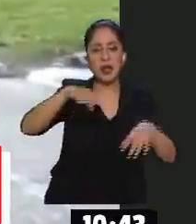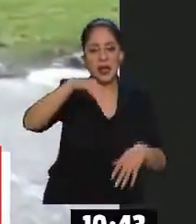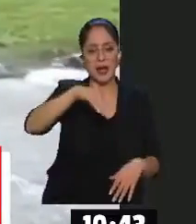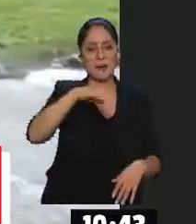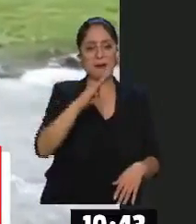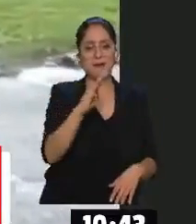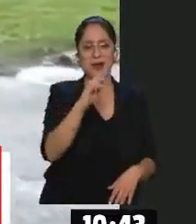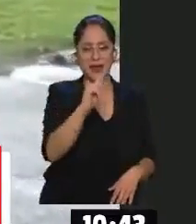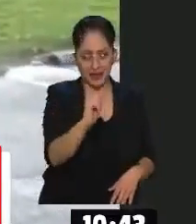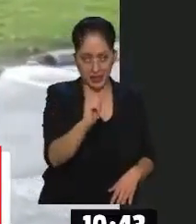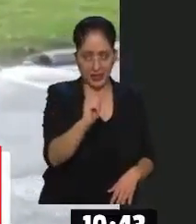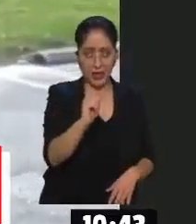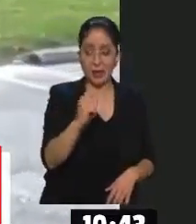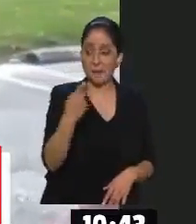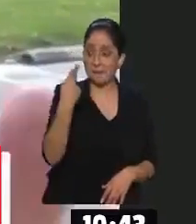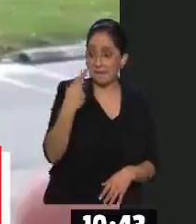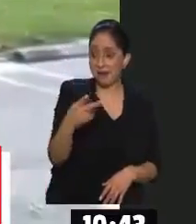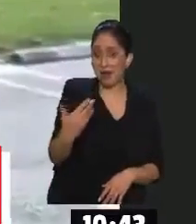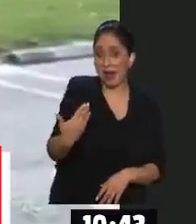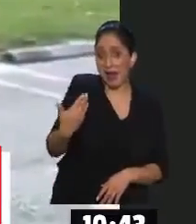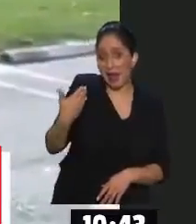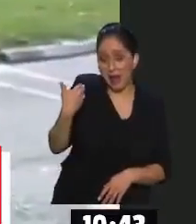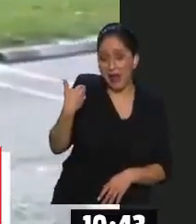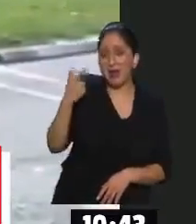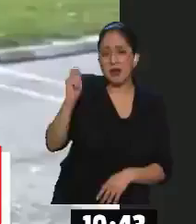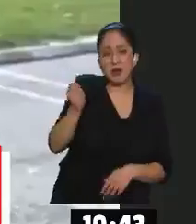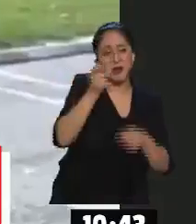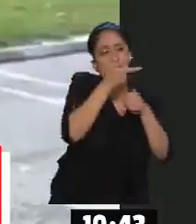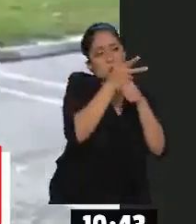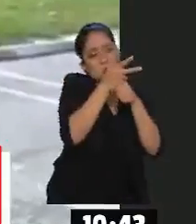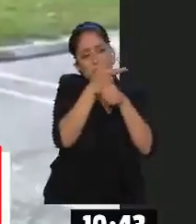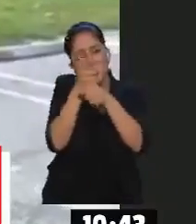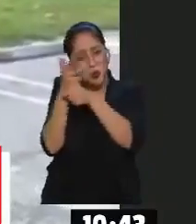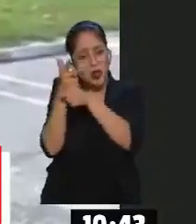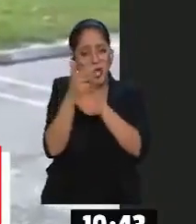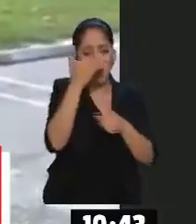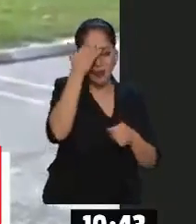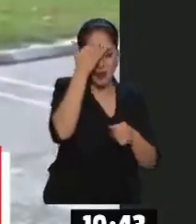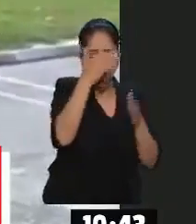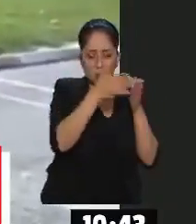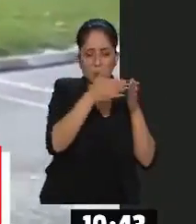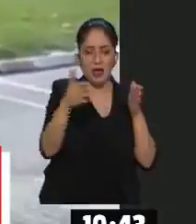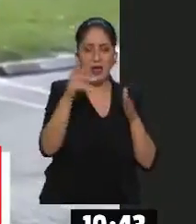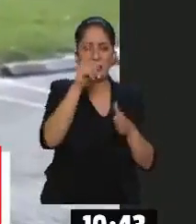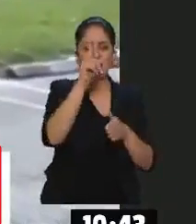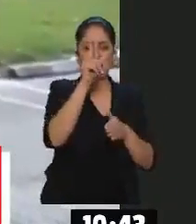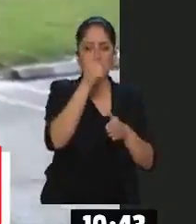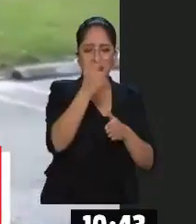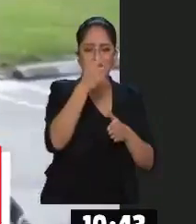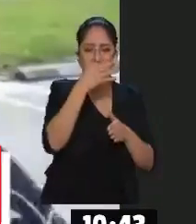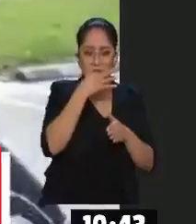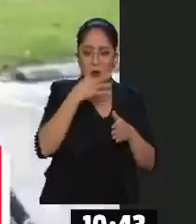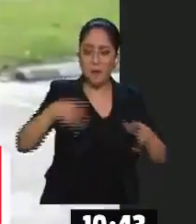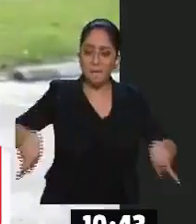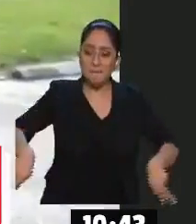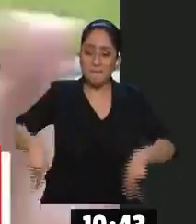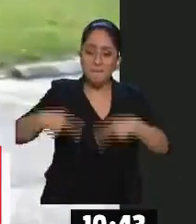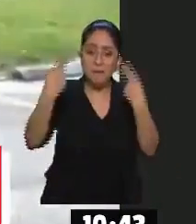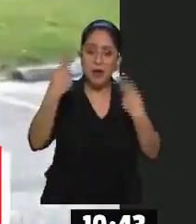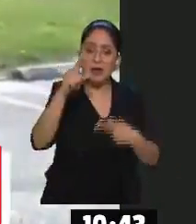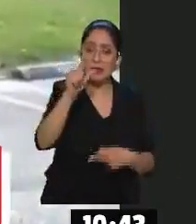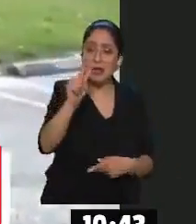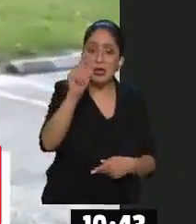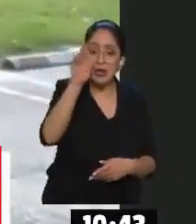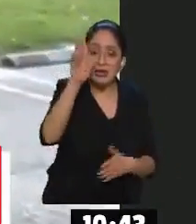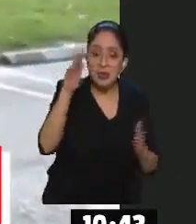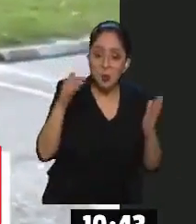dio un primer un corto, creo que de 7 minutos, que se vendió en $75,000. Entonces, va a evolucionar en todos